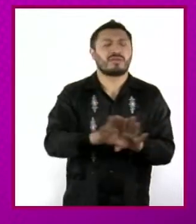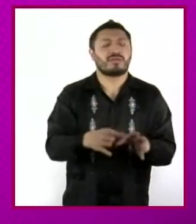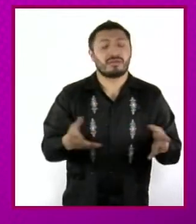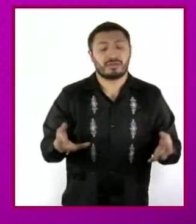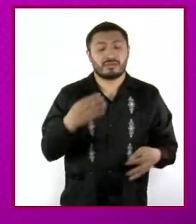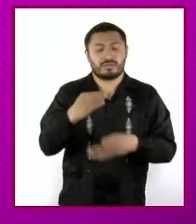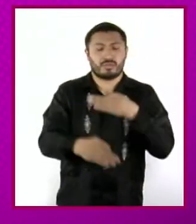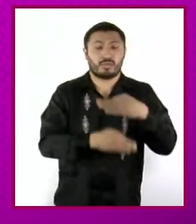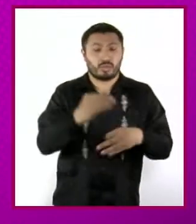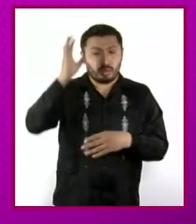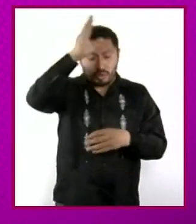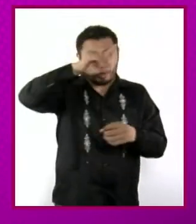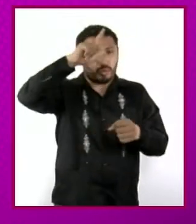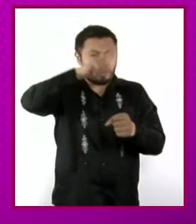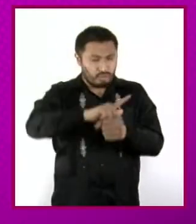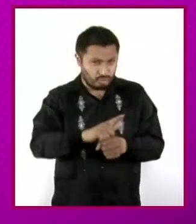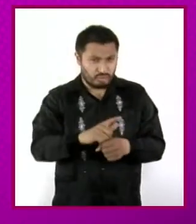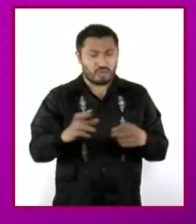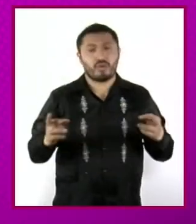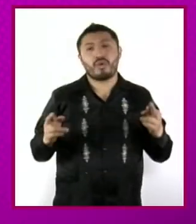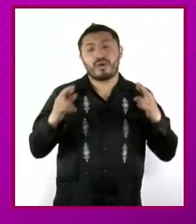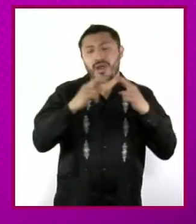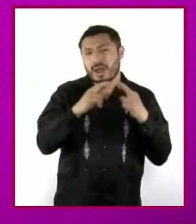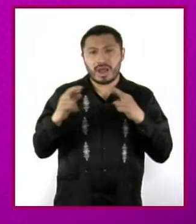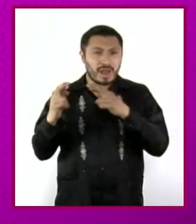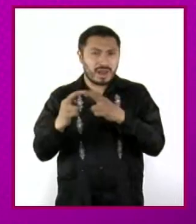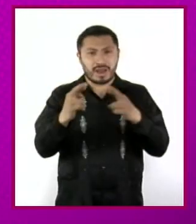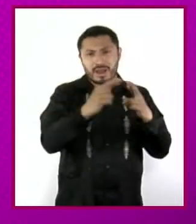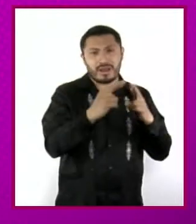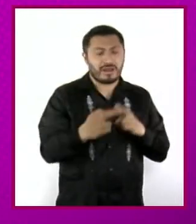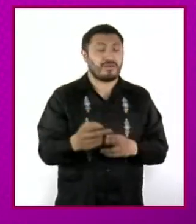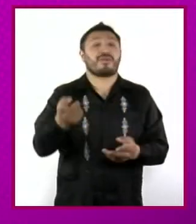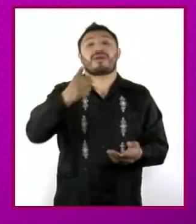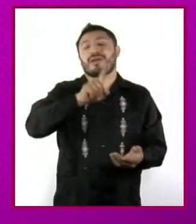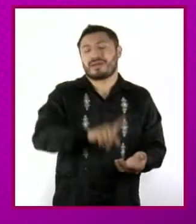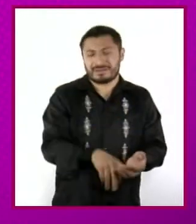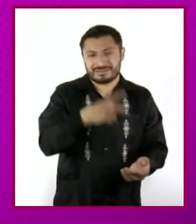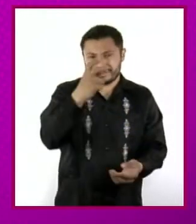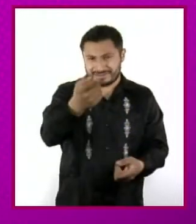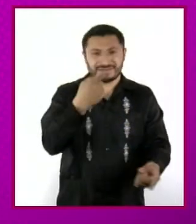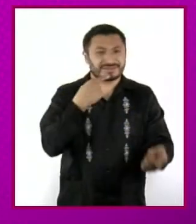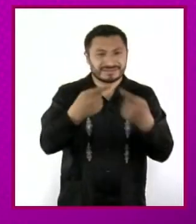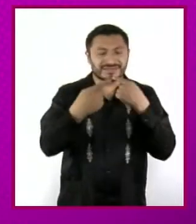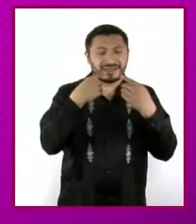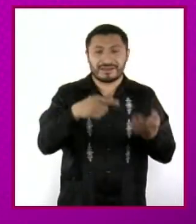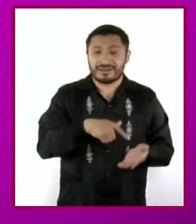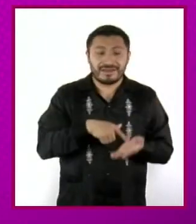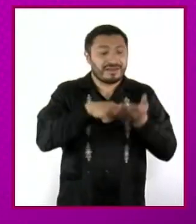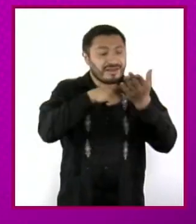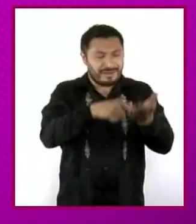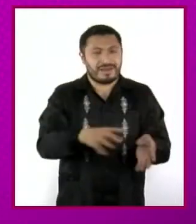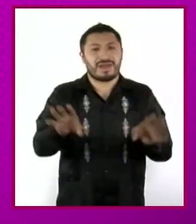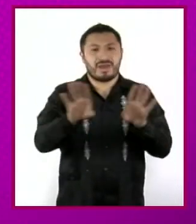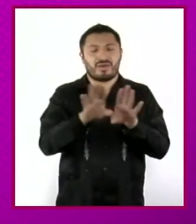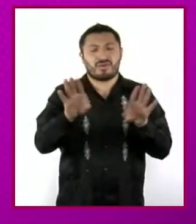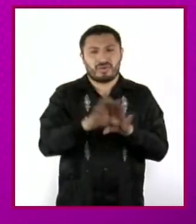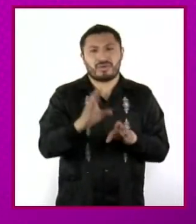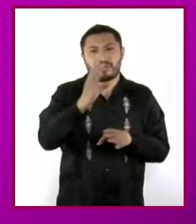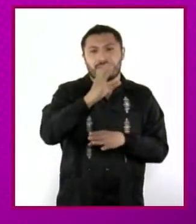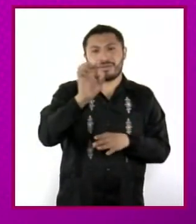todas las culturas y todas las religiones en este diálogo nos lo demuestran a través de los ritos y los